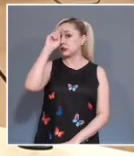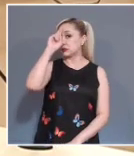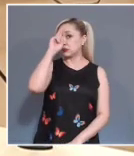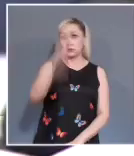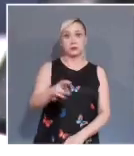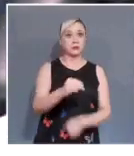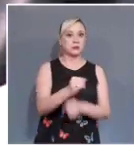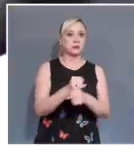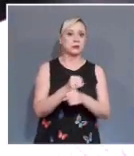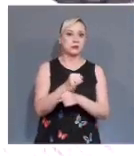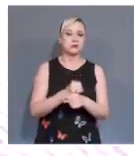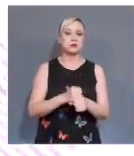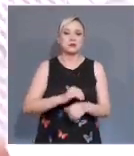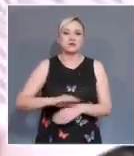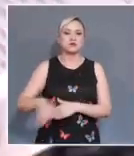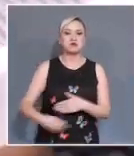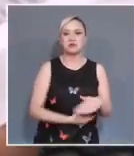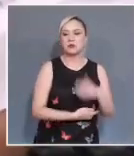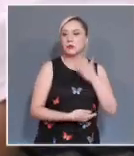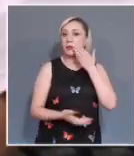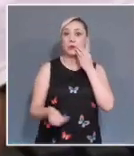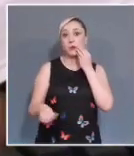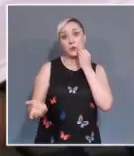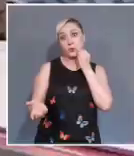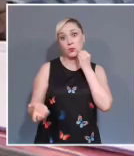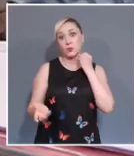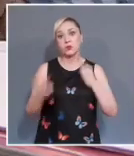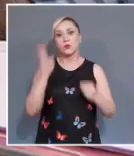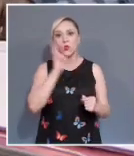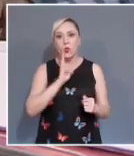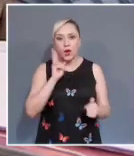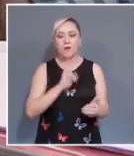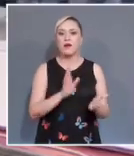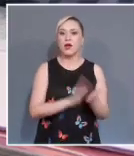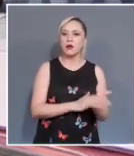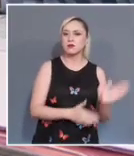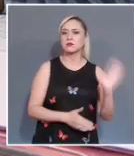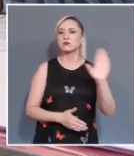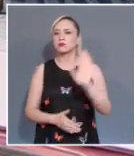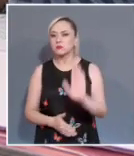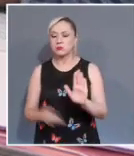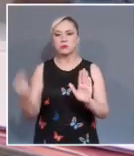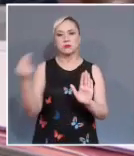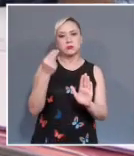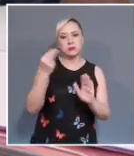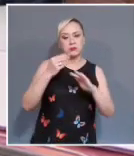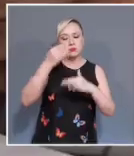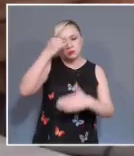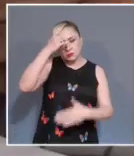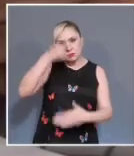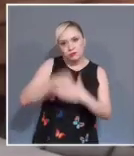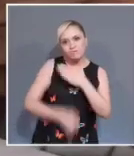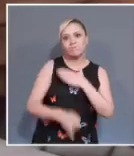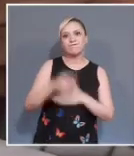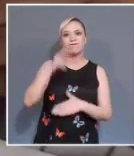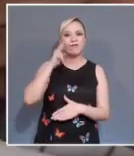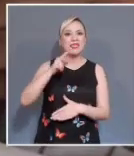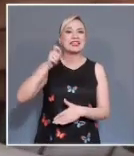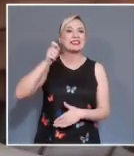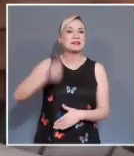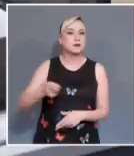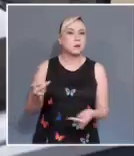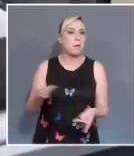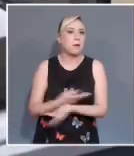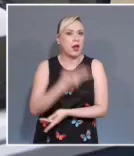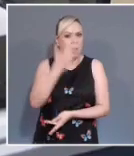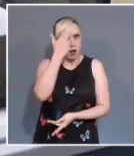como de cualquier dato, elemento o prueba que tienda a forjar un conocimiento previo del asunto. En consecuencia, el juez que